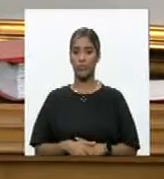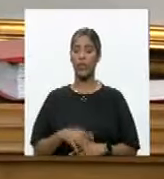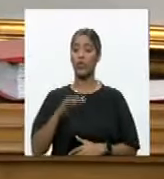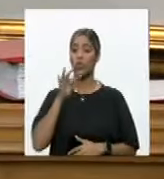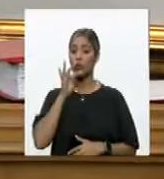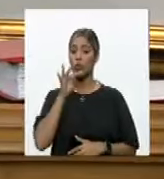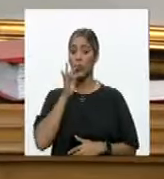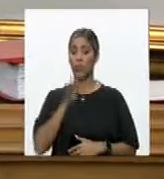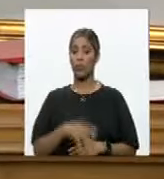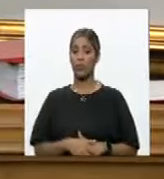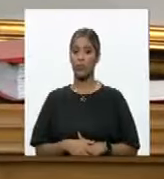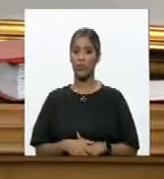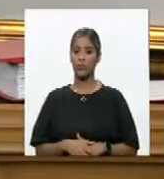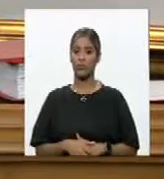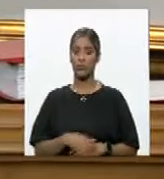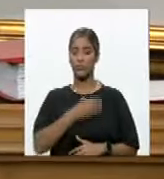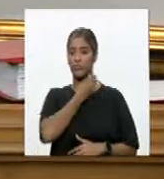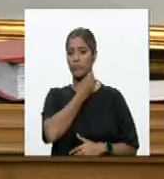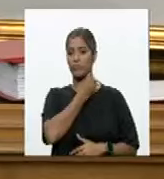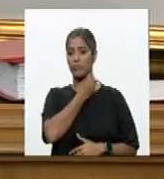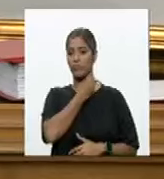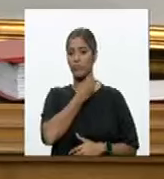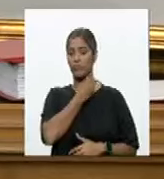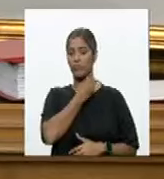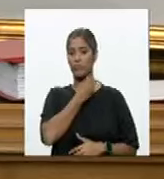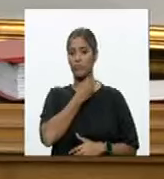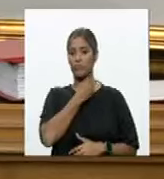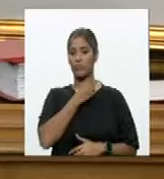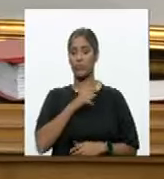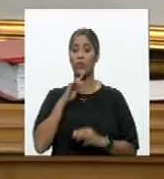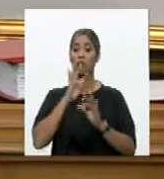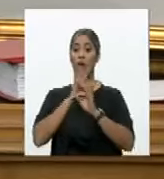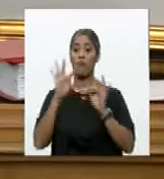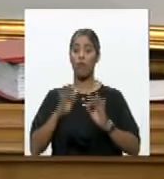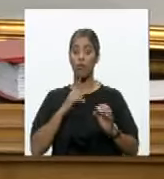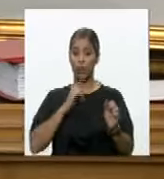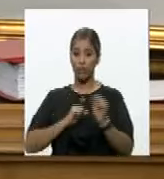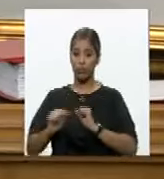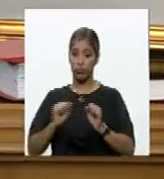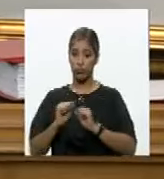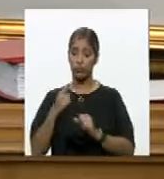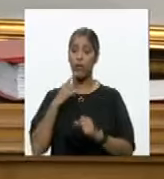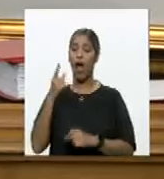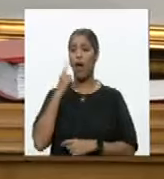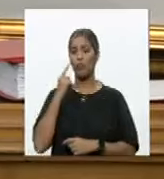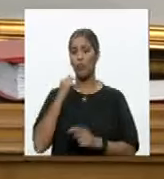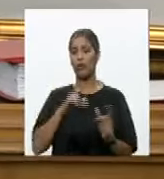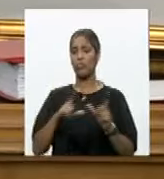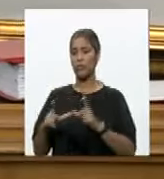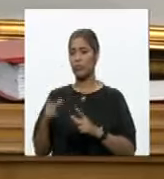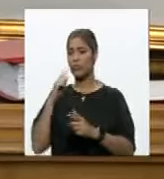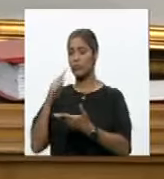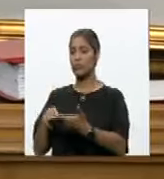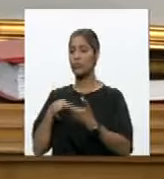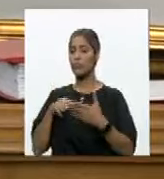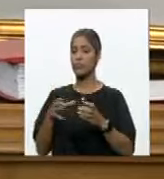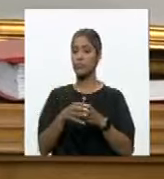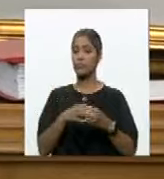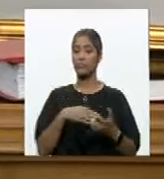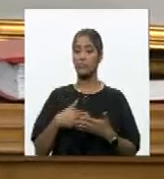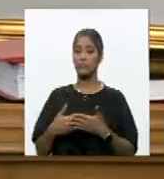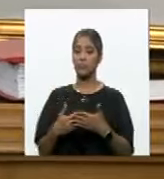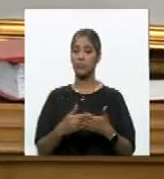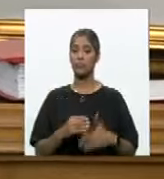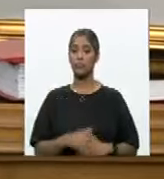aun cuando es una forma de actuar a la que ya nos tienen acostumbrados los comités de